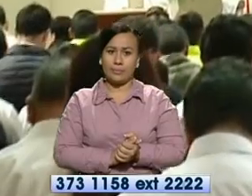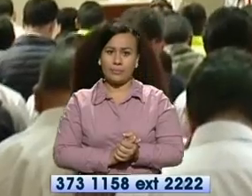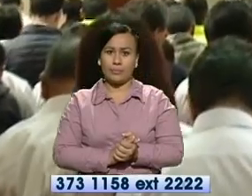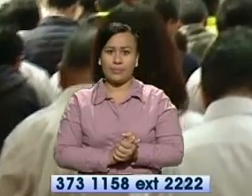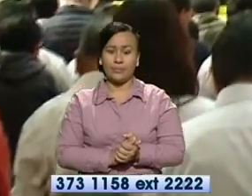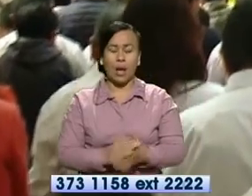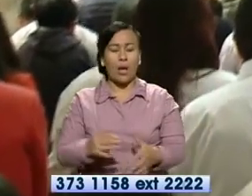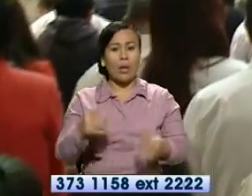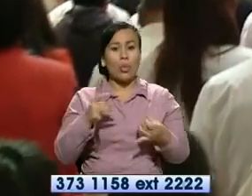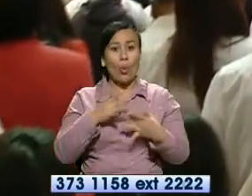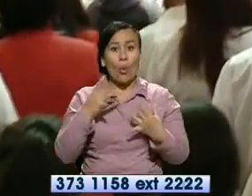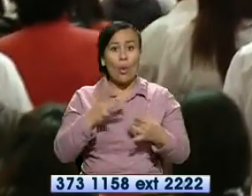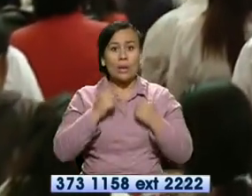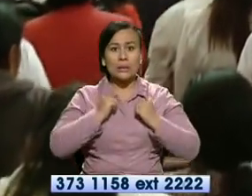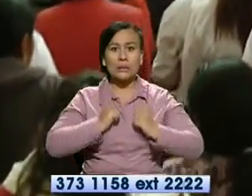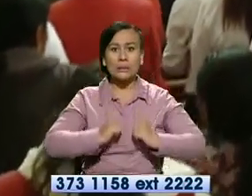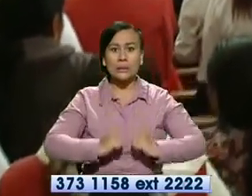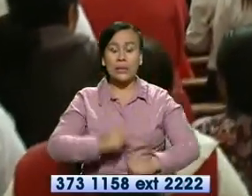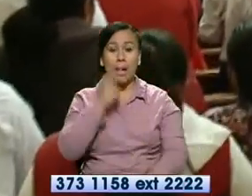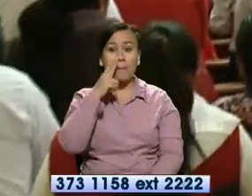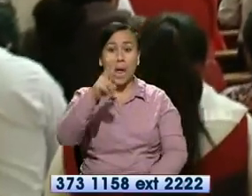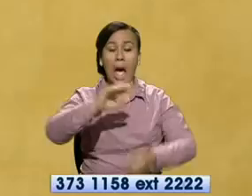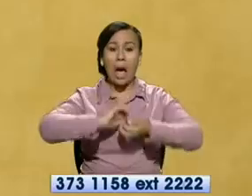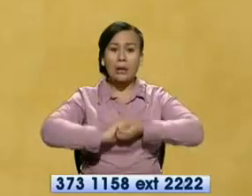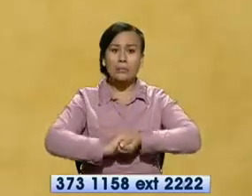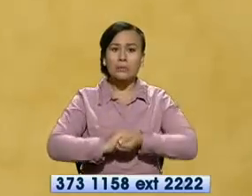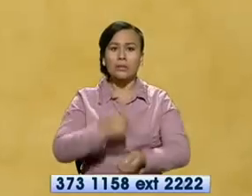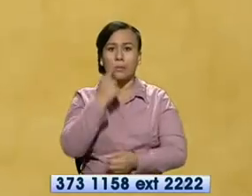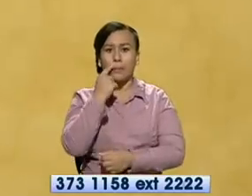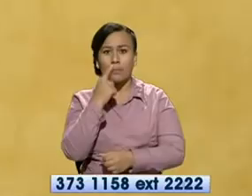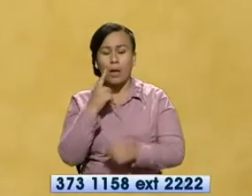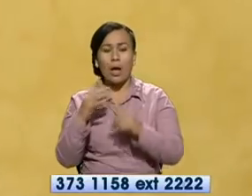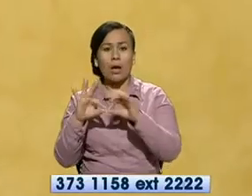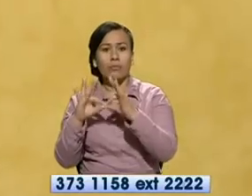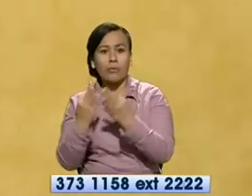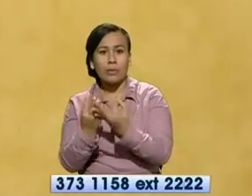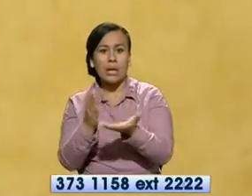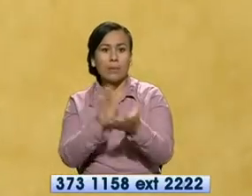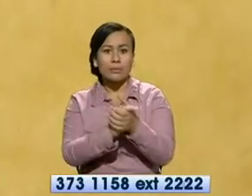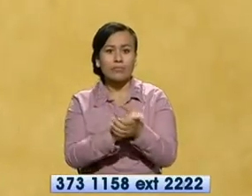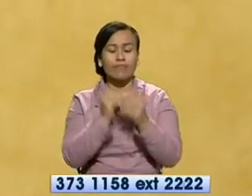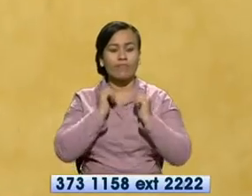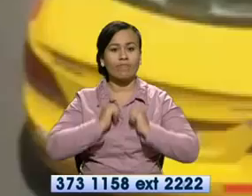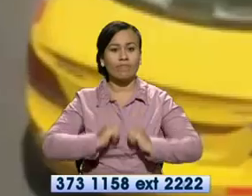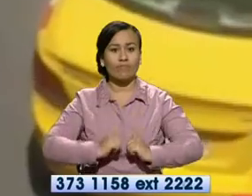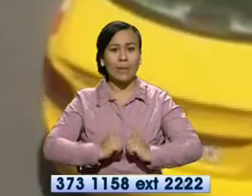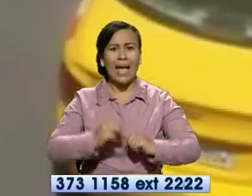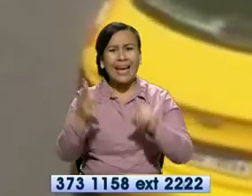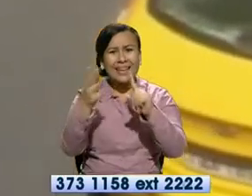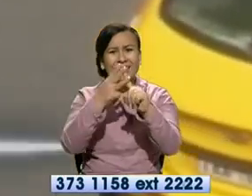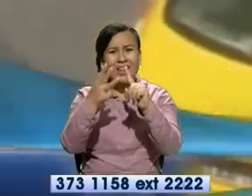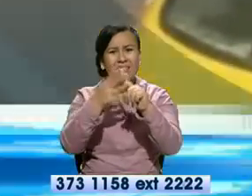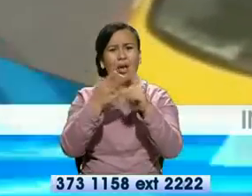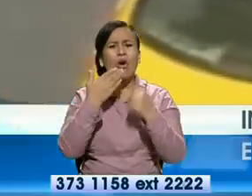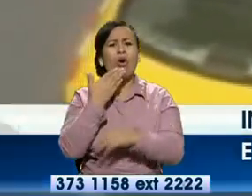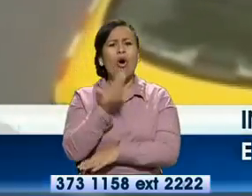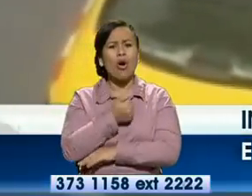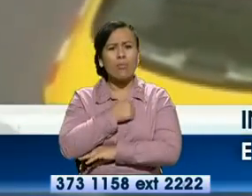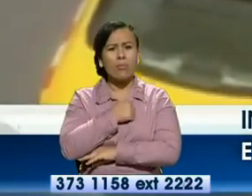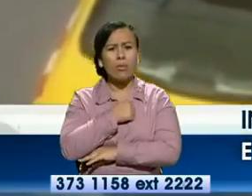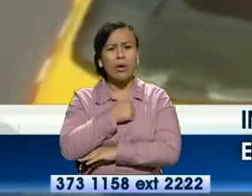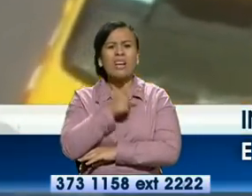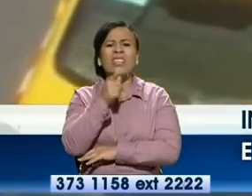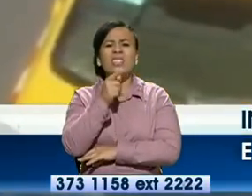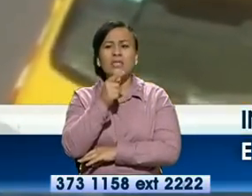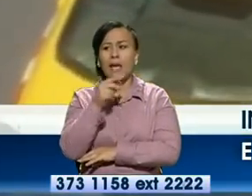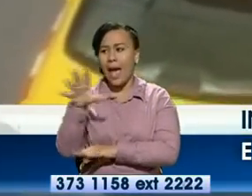Al dolor de la pérdida del ser querido, del amigo, del padre de familia, del esposo, se sumó ver cómo en redes sociales se hizo viral el video que grabó la